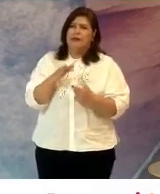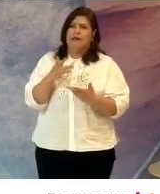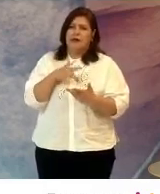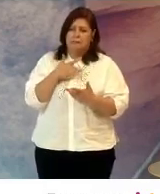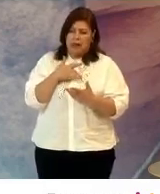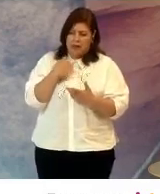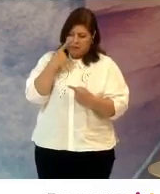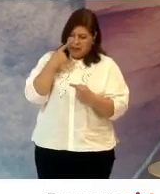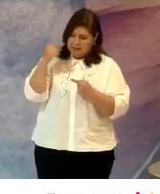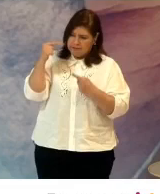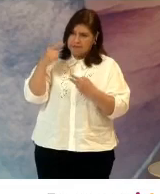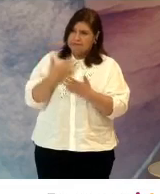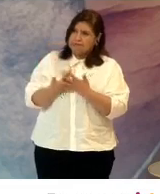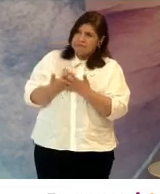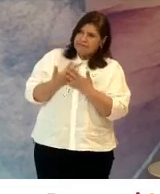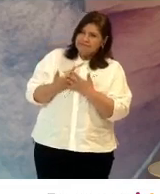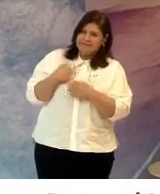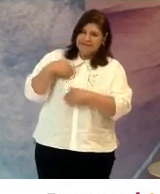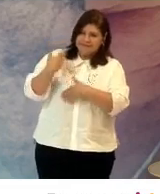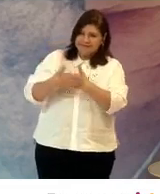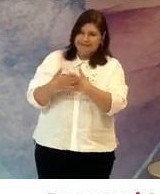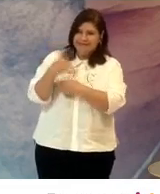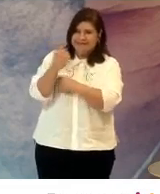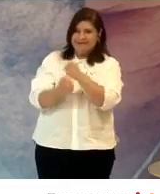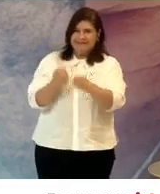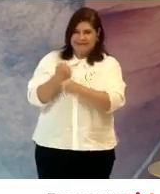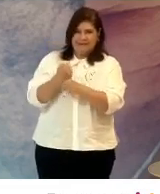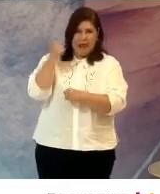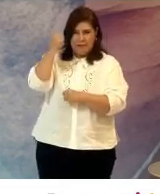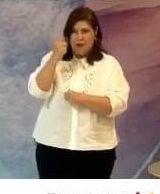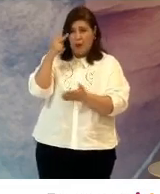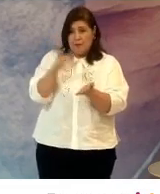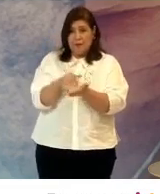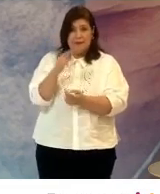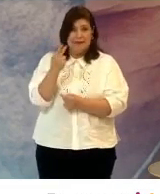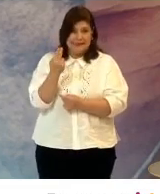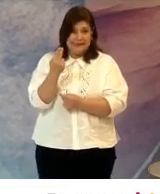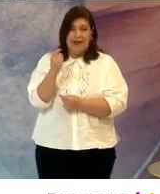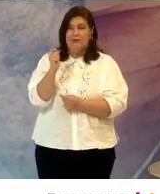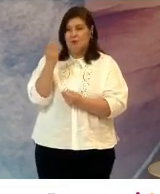Mexico next April 2025. En México el próximo abril de 2025. Muchísimas gracias.